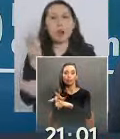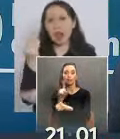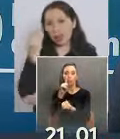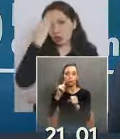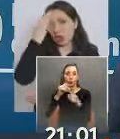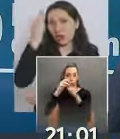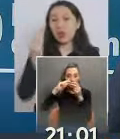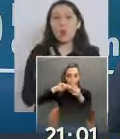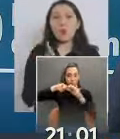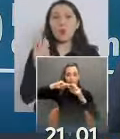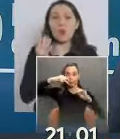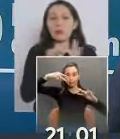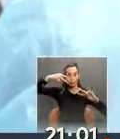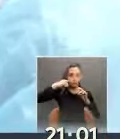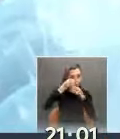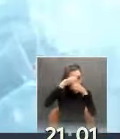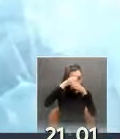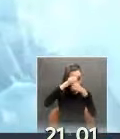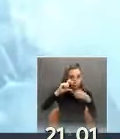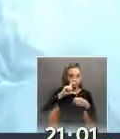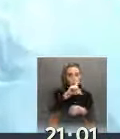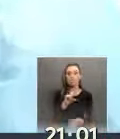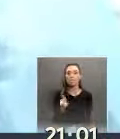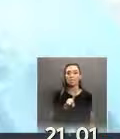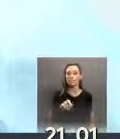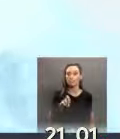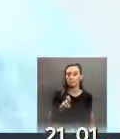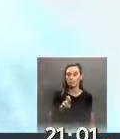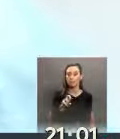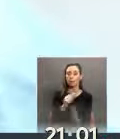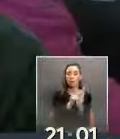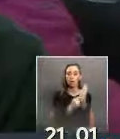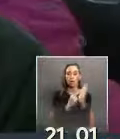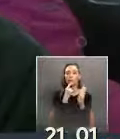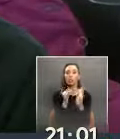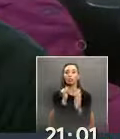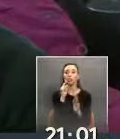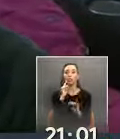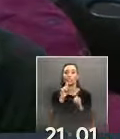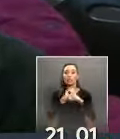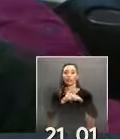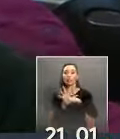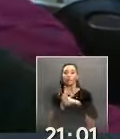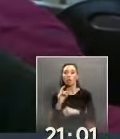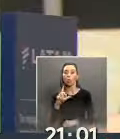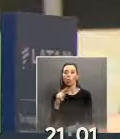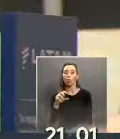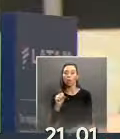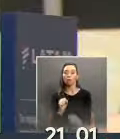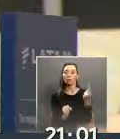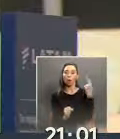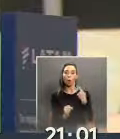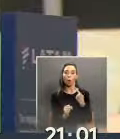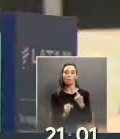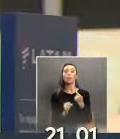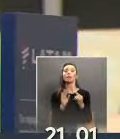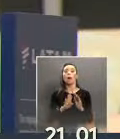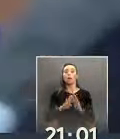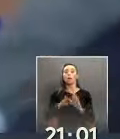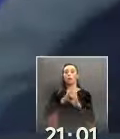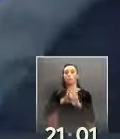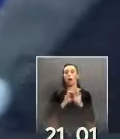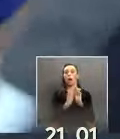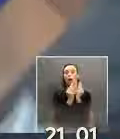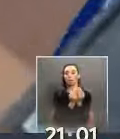al Instituto de Salud Pública la muestra. La que finalmente indicó la presencia de la variante Delta, lo que lo obliga a mantener su aislamiento y